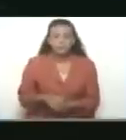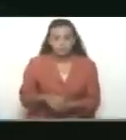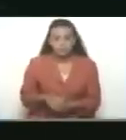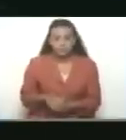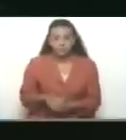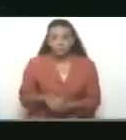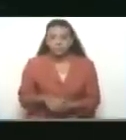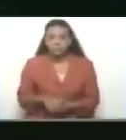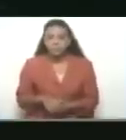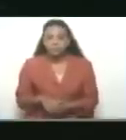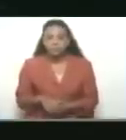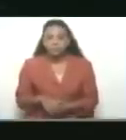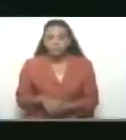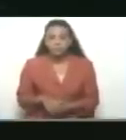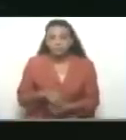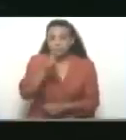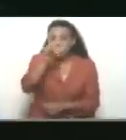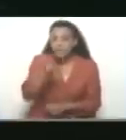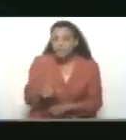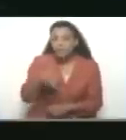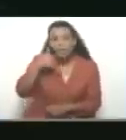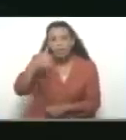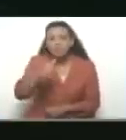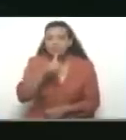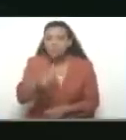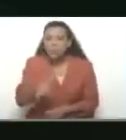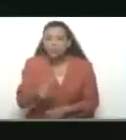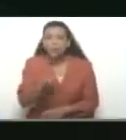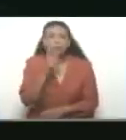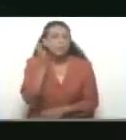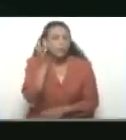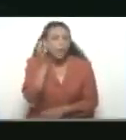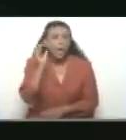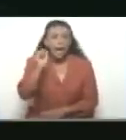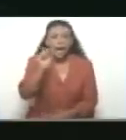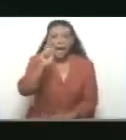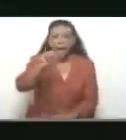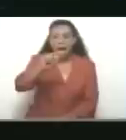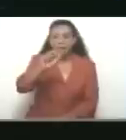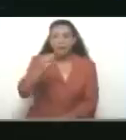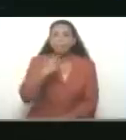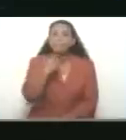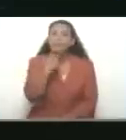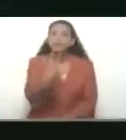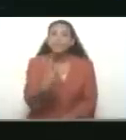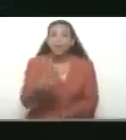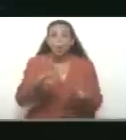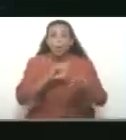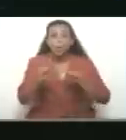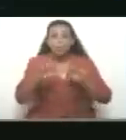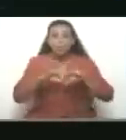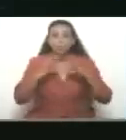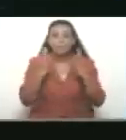vap la persona que reportó El caso es Ana Karina González vocera del movimiento bolivariano de familia Urbanización la llovisna calle